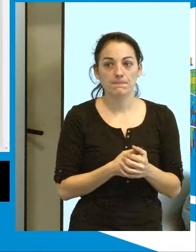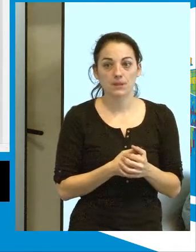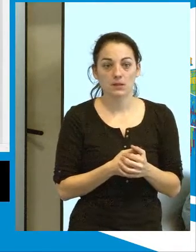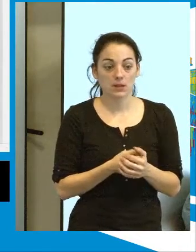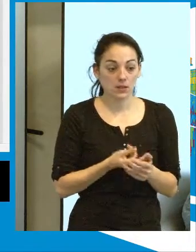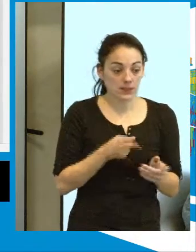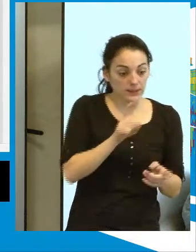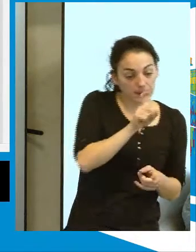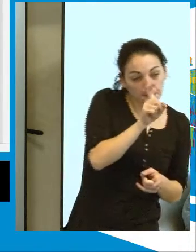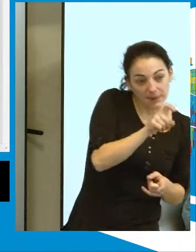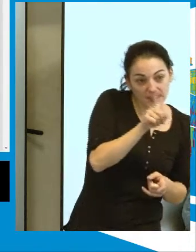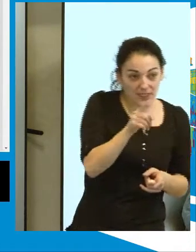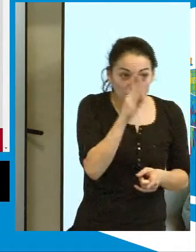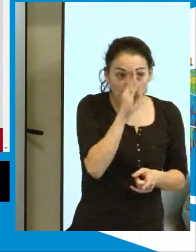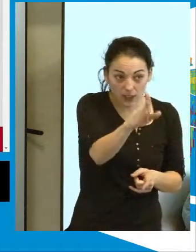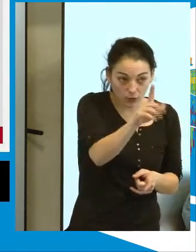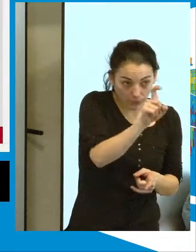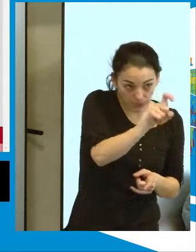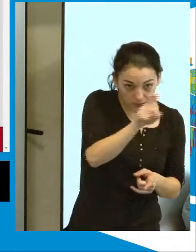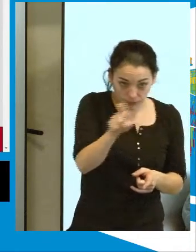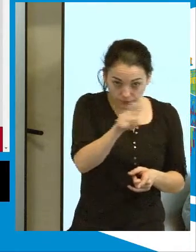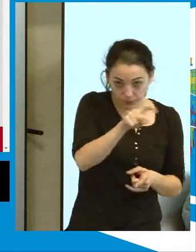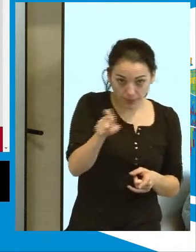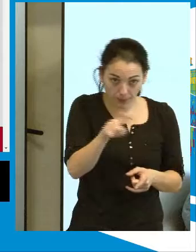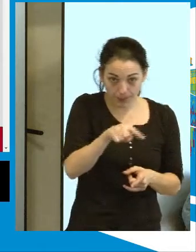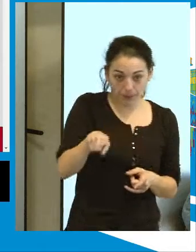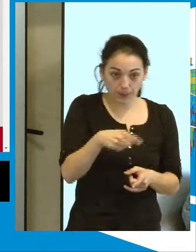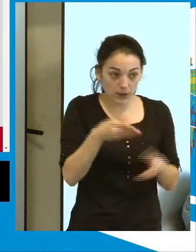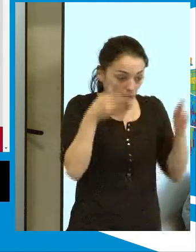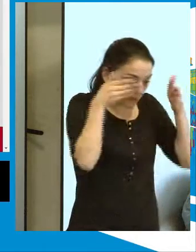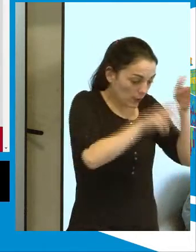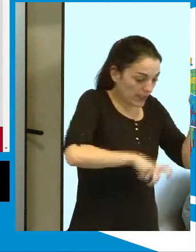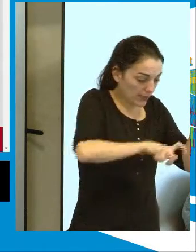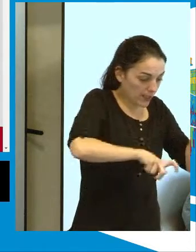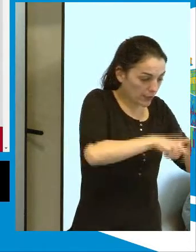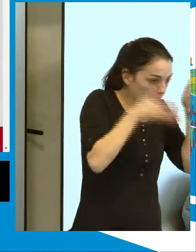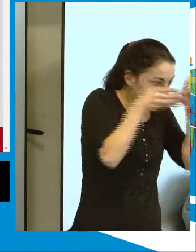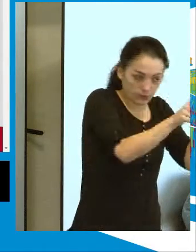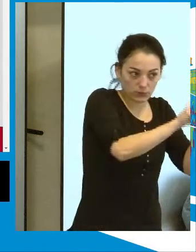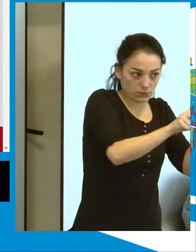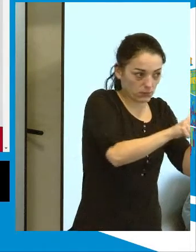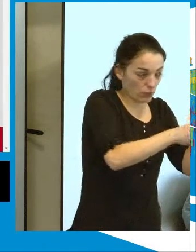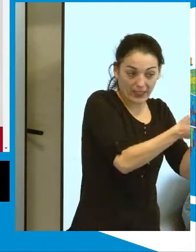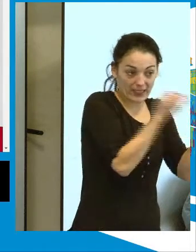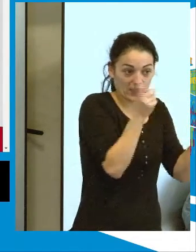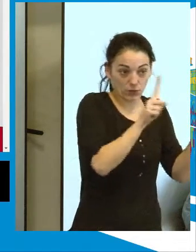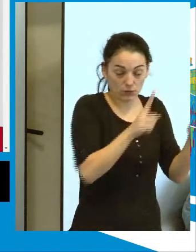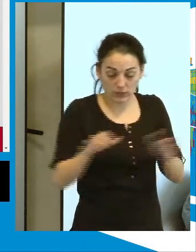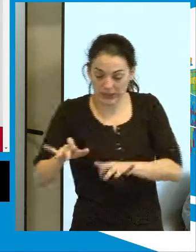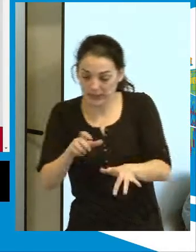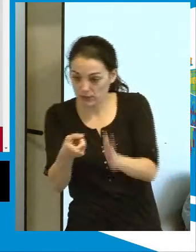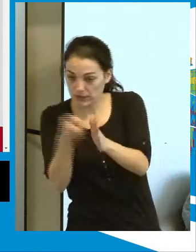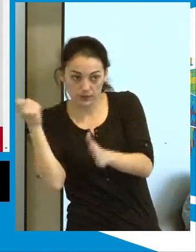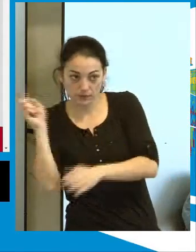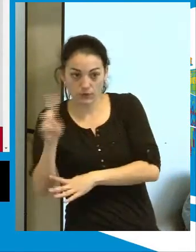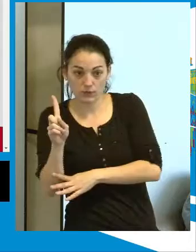vayamos moviendo, pinchando directamente en el teclado virtual. Podemos también, no quita foco de navegación al ratón, no quita foco de navegación al teclado, pero sobre todo